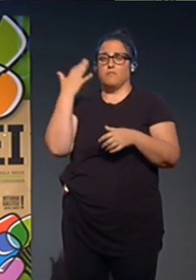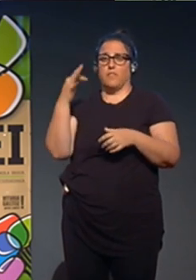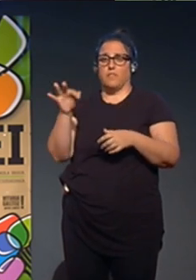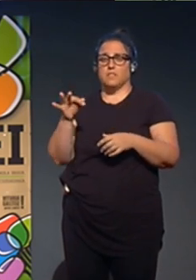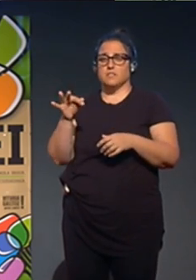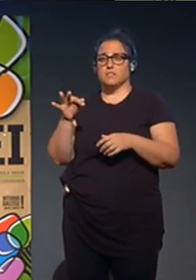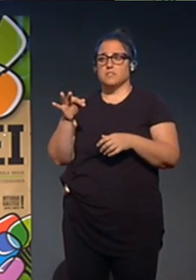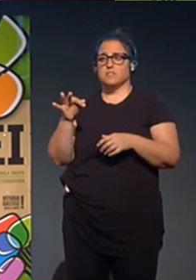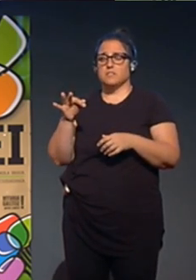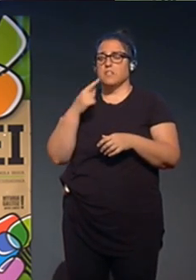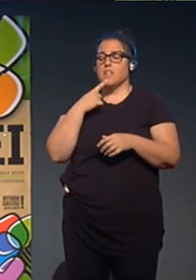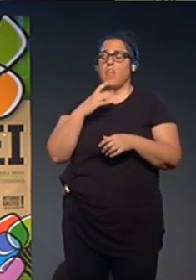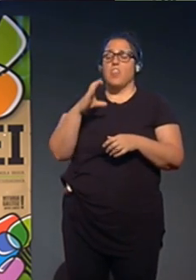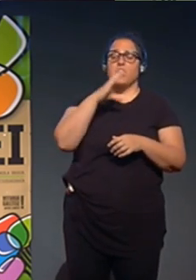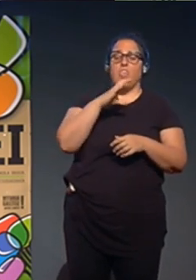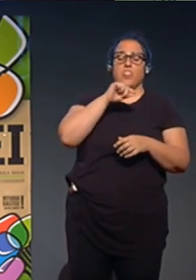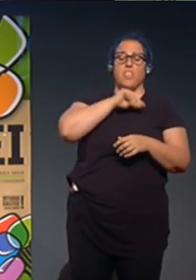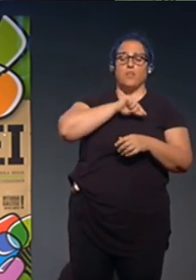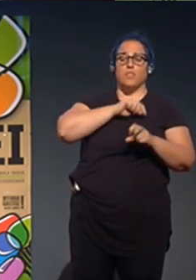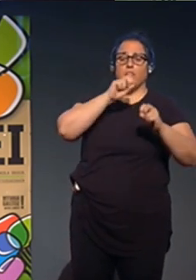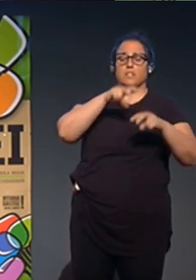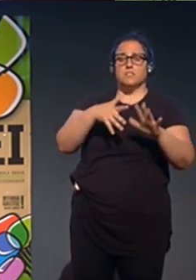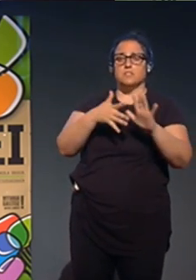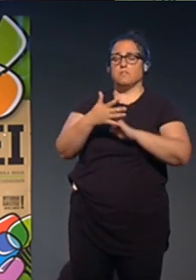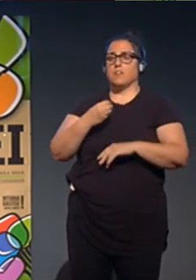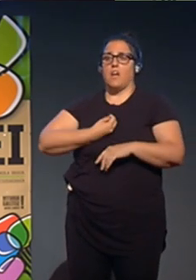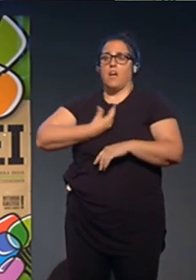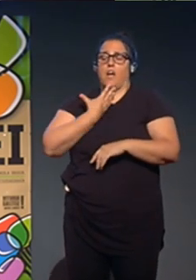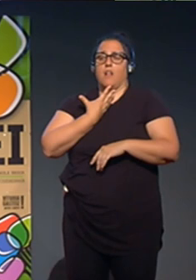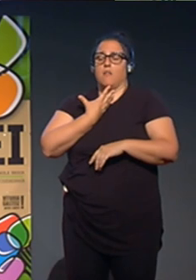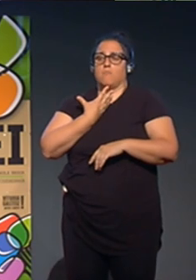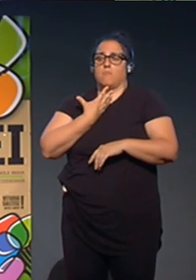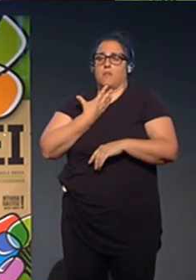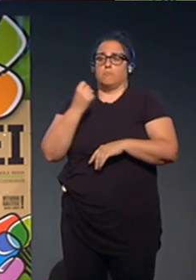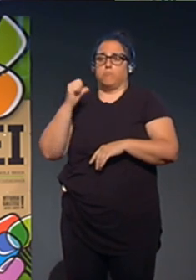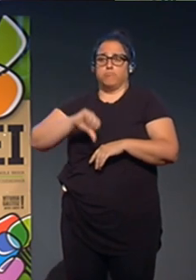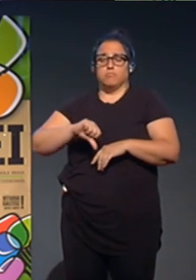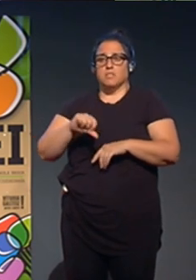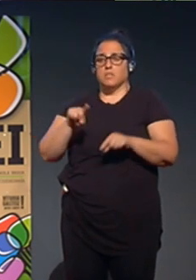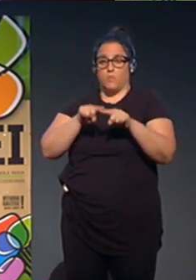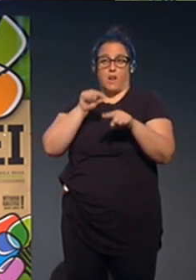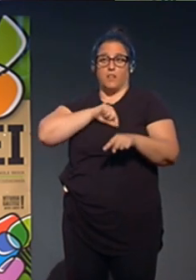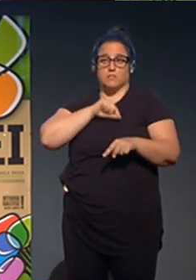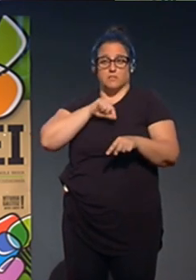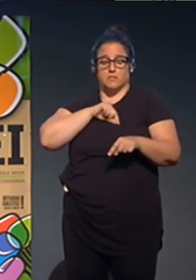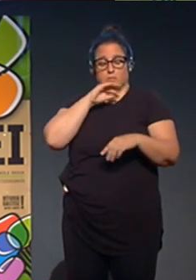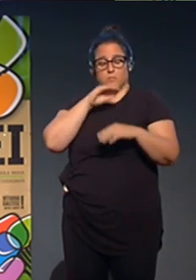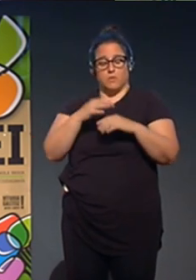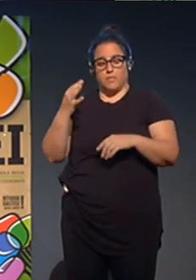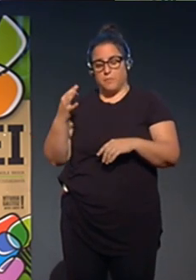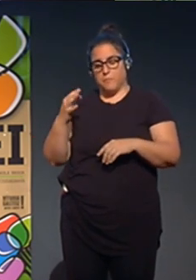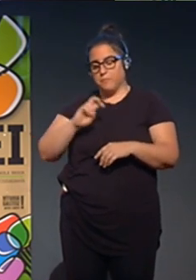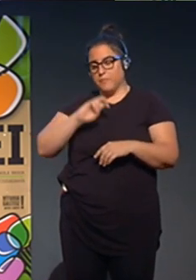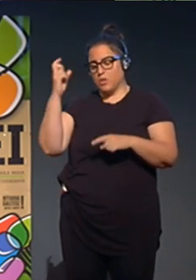conscience ciencia sin conciencia en la ruina del alma volvemos al tema de la ética y otra de las cosas que ha venido en algún